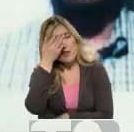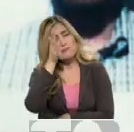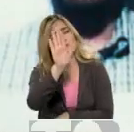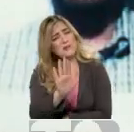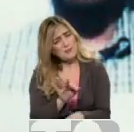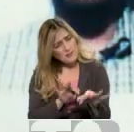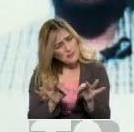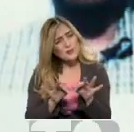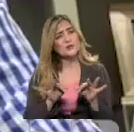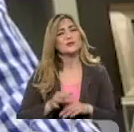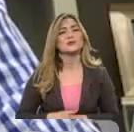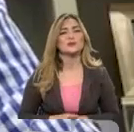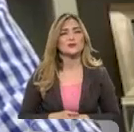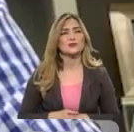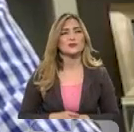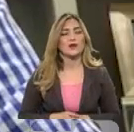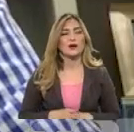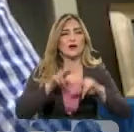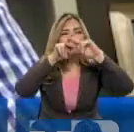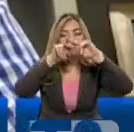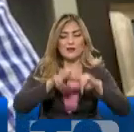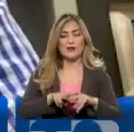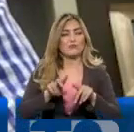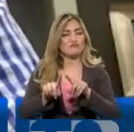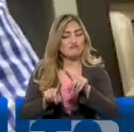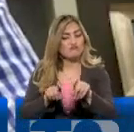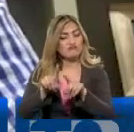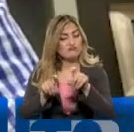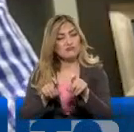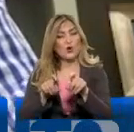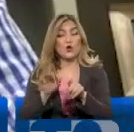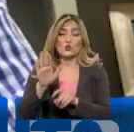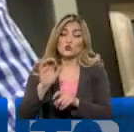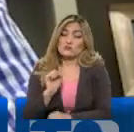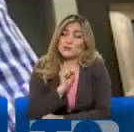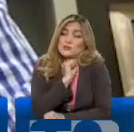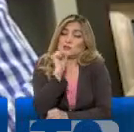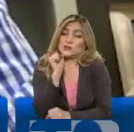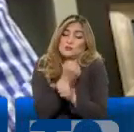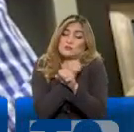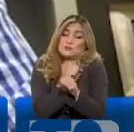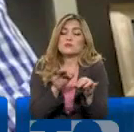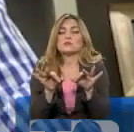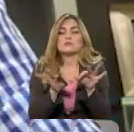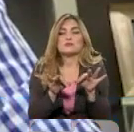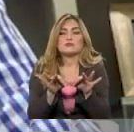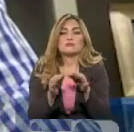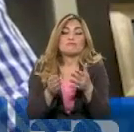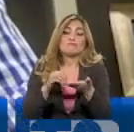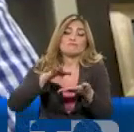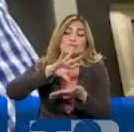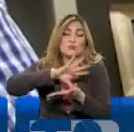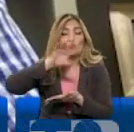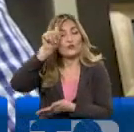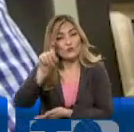lo sucedido. Pues hay que revisar el expediente, hay que darle el derecho a la defensa, a explicar cuáles son sus argumentos y en función de aquello la Asamblea